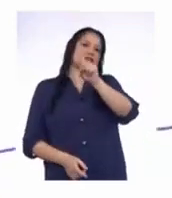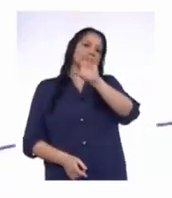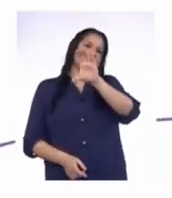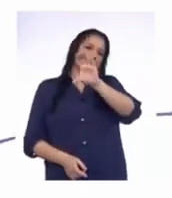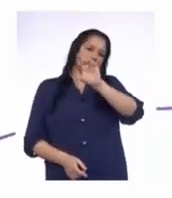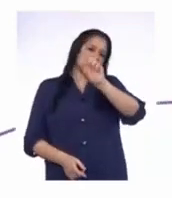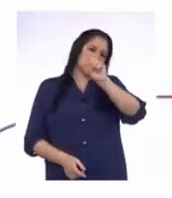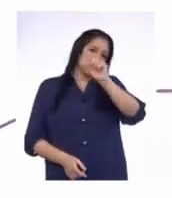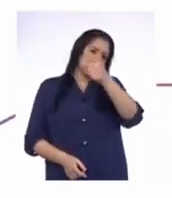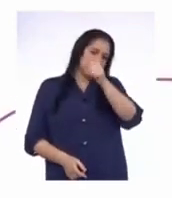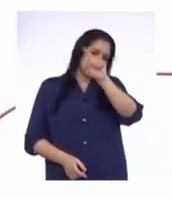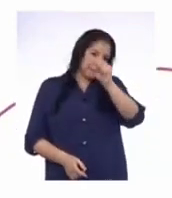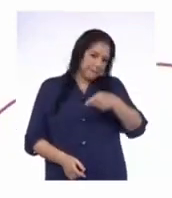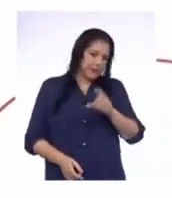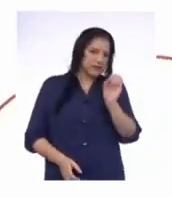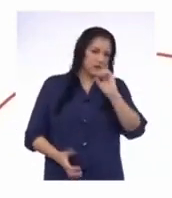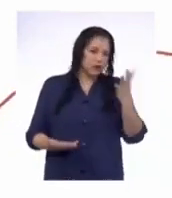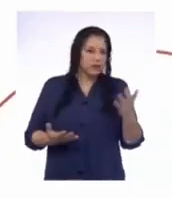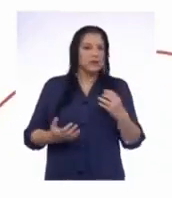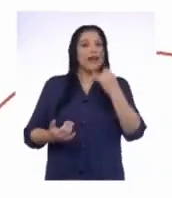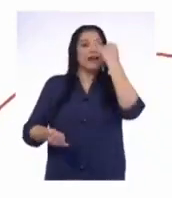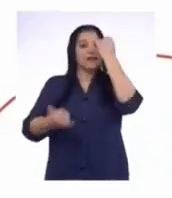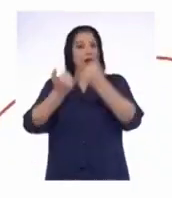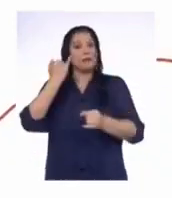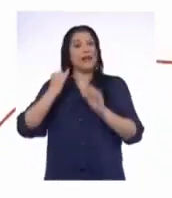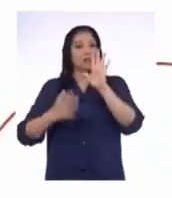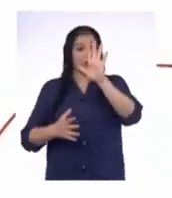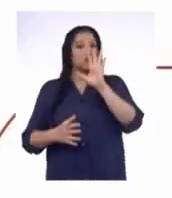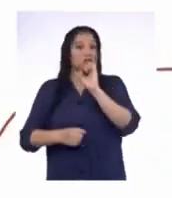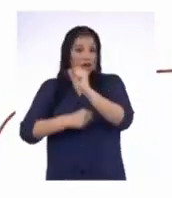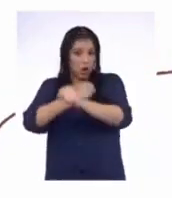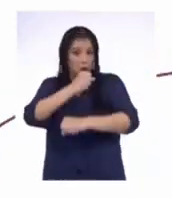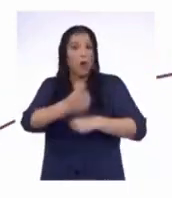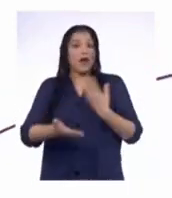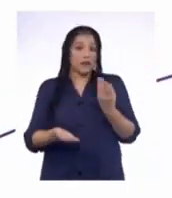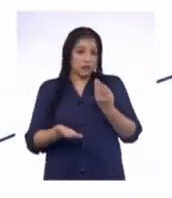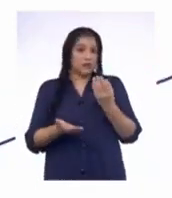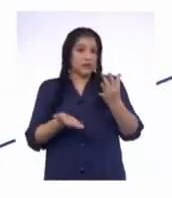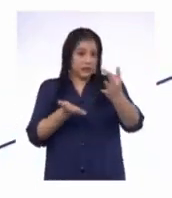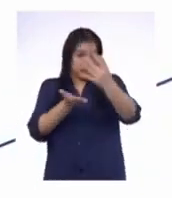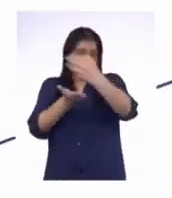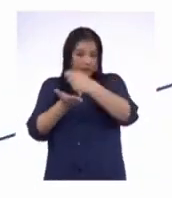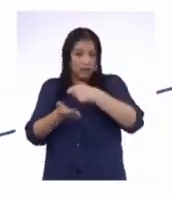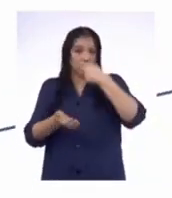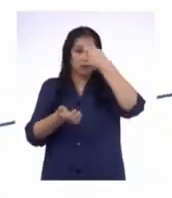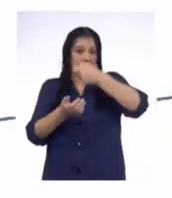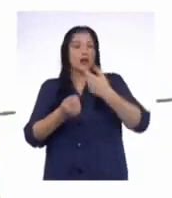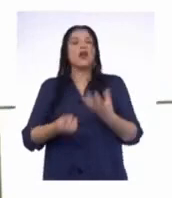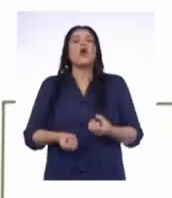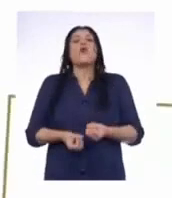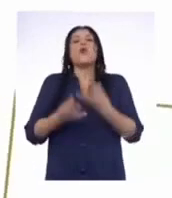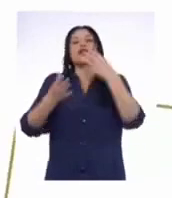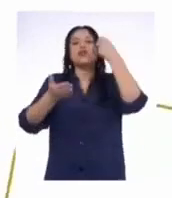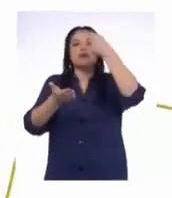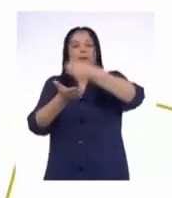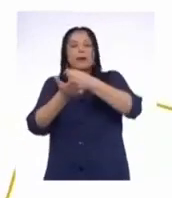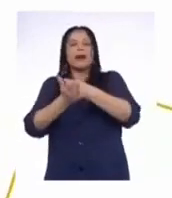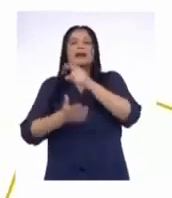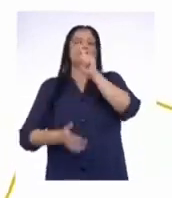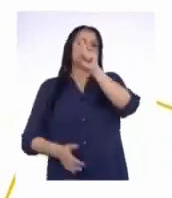soles. Al finalizar el quinto año, el monto a pagar es de